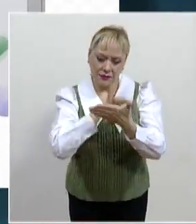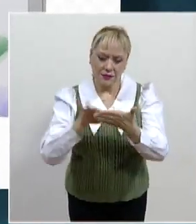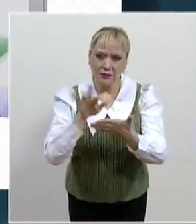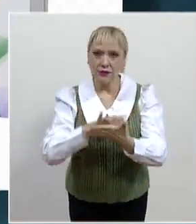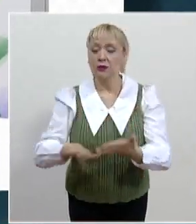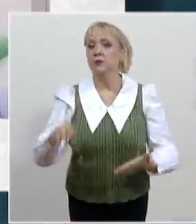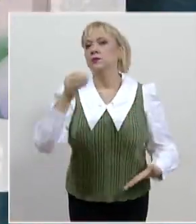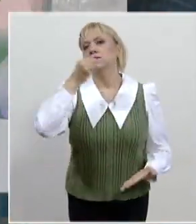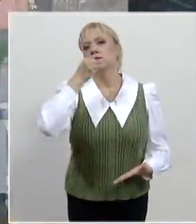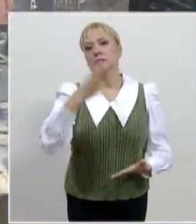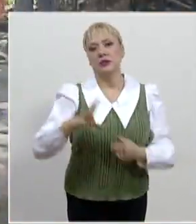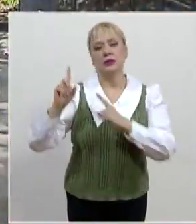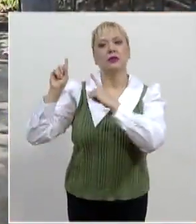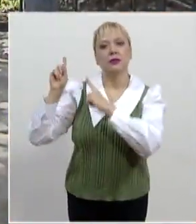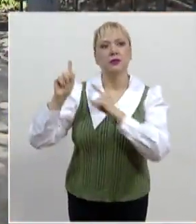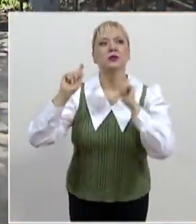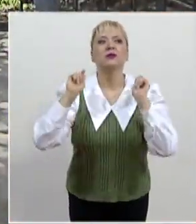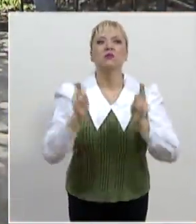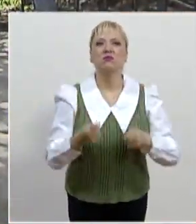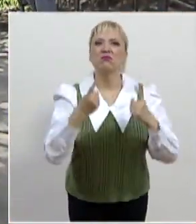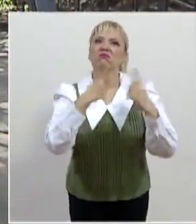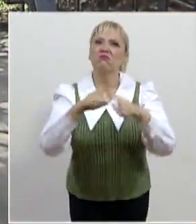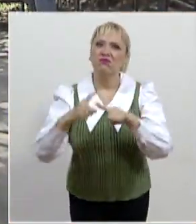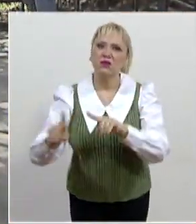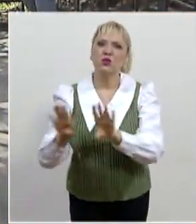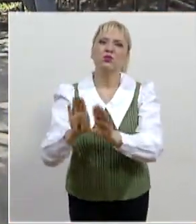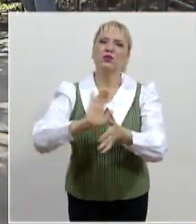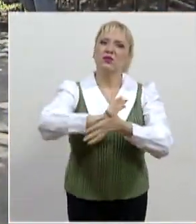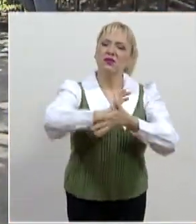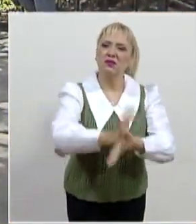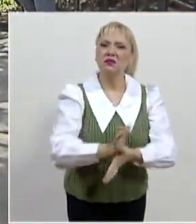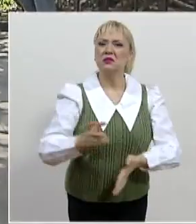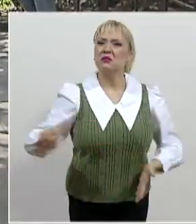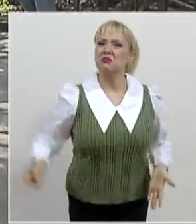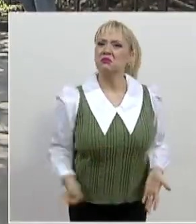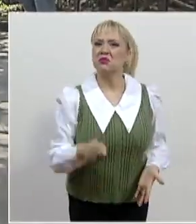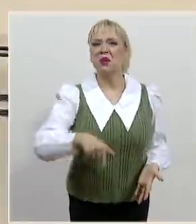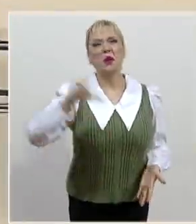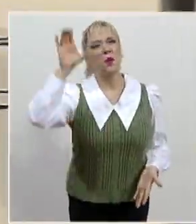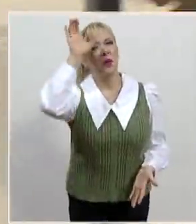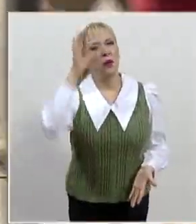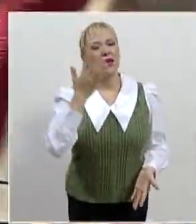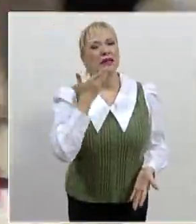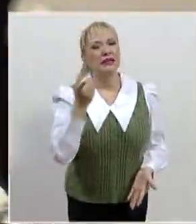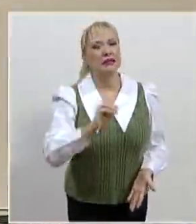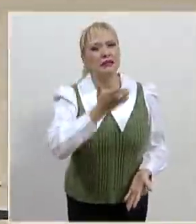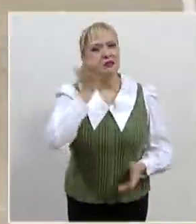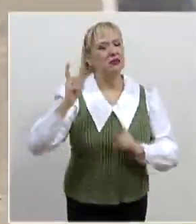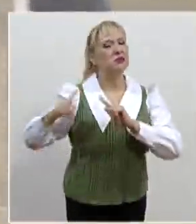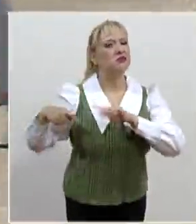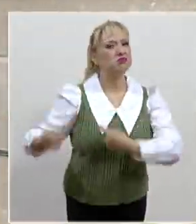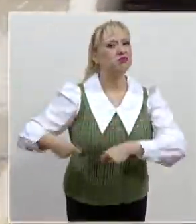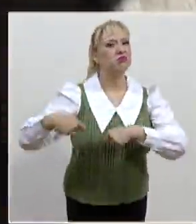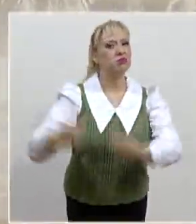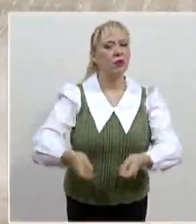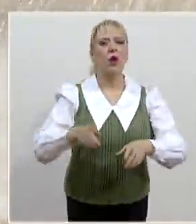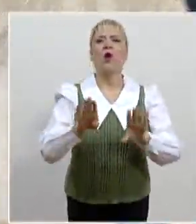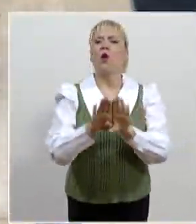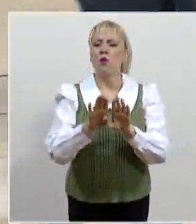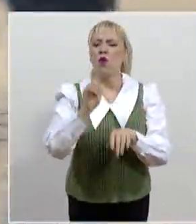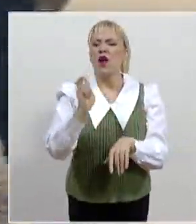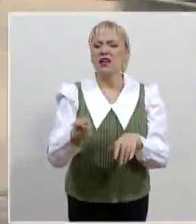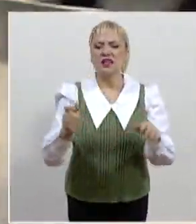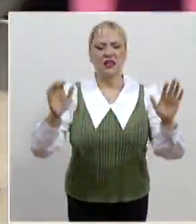La obra hace un repaso por los tipos de discriminación que permanecen en la cultura, en qué consiste la igualdad y de qué